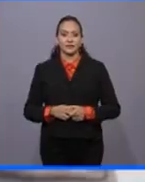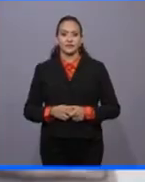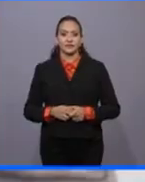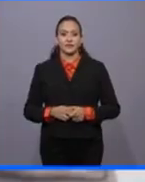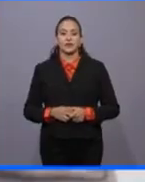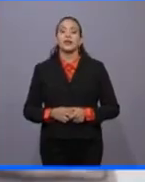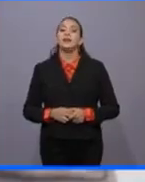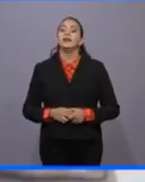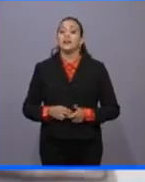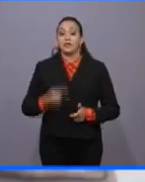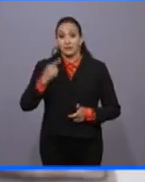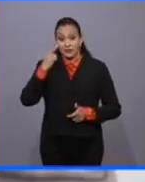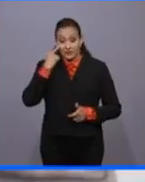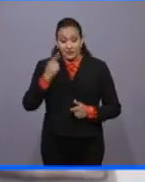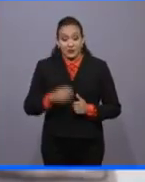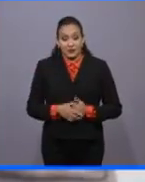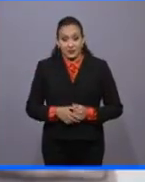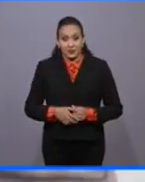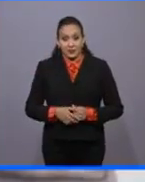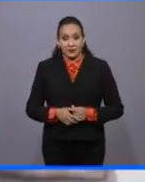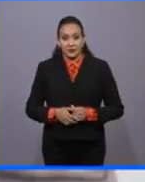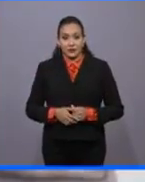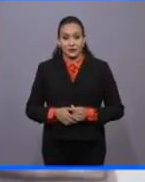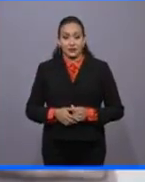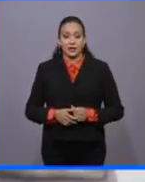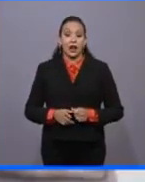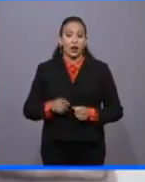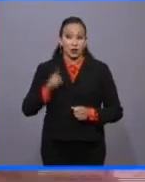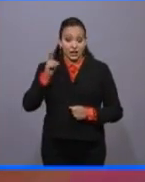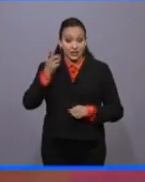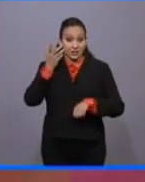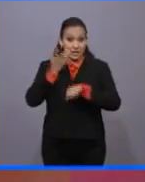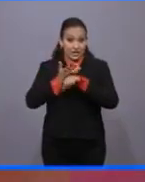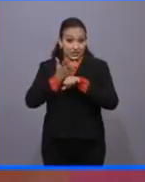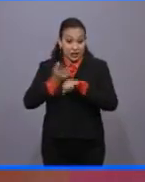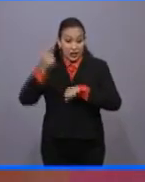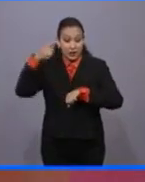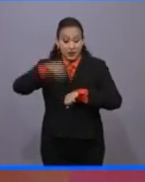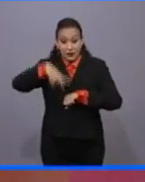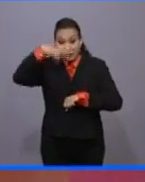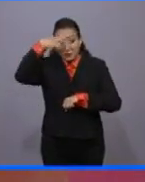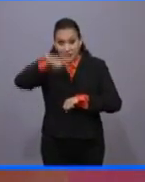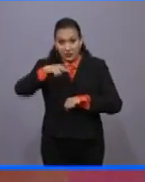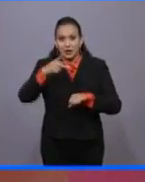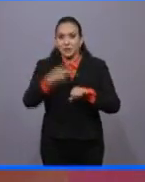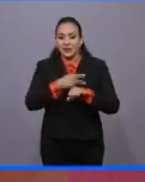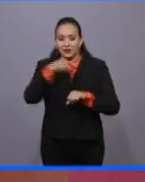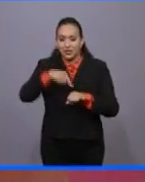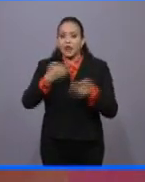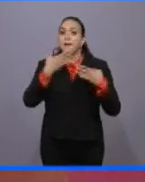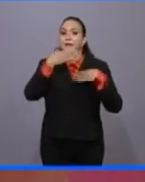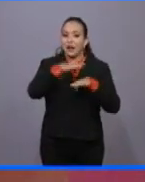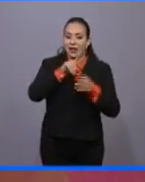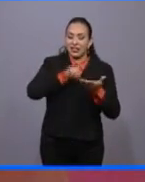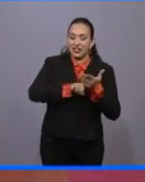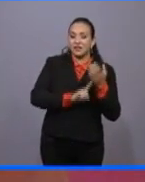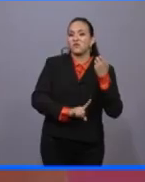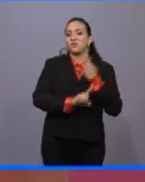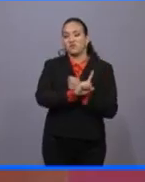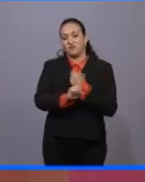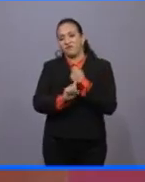O sea, producto de lo que hizo el Departamento del Tesoro, se generaron pues algunos